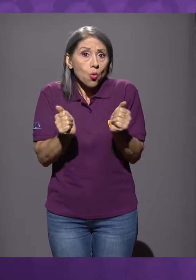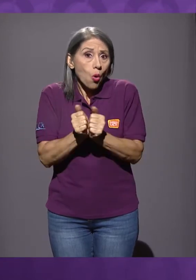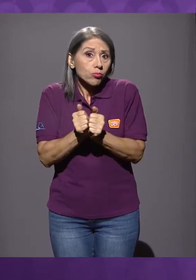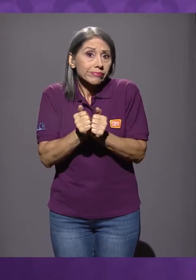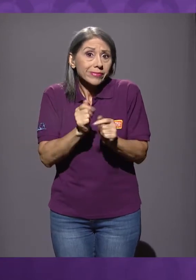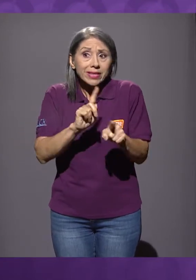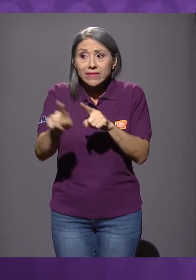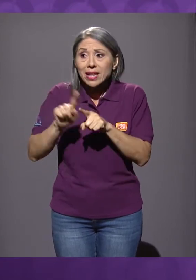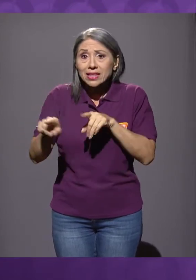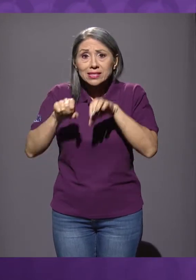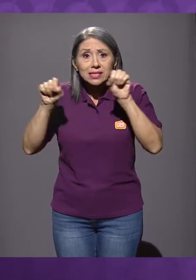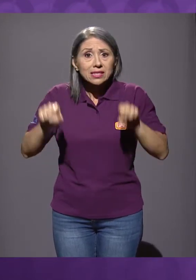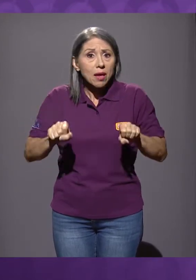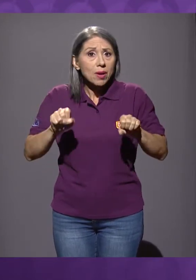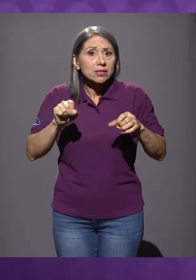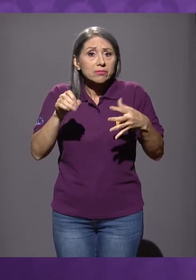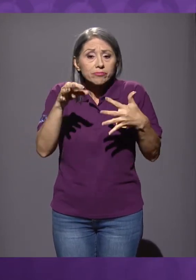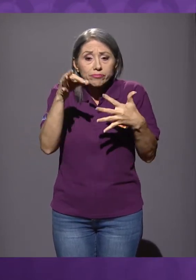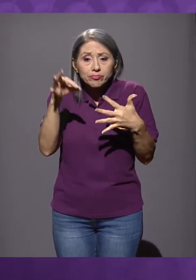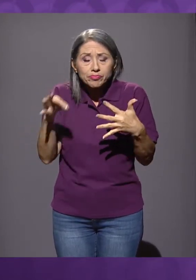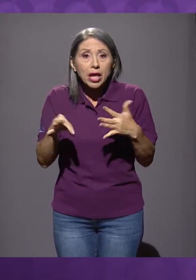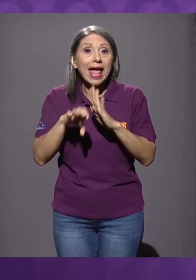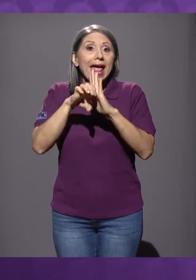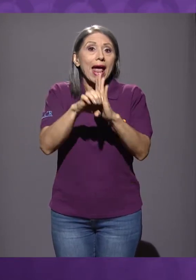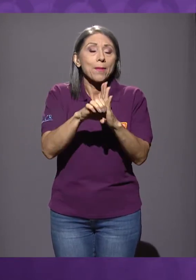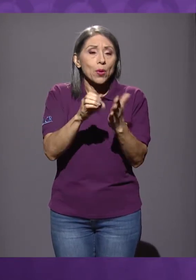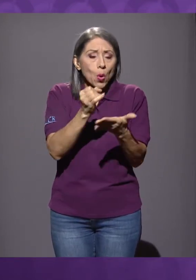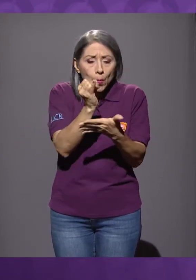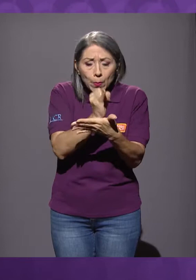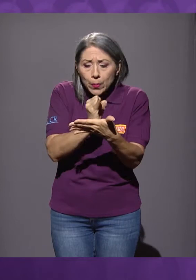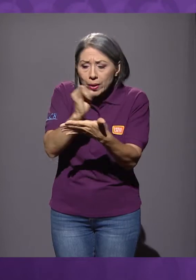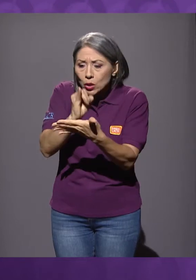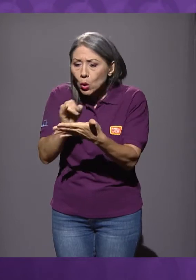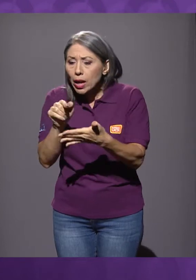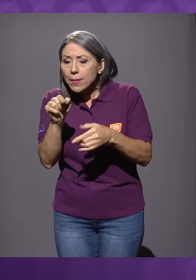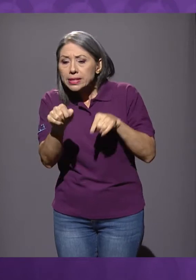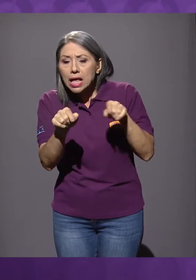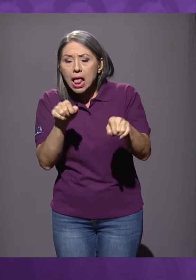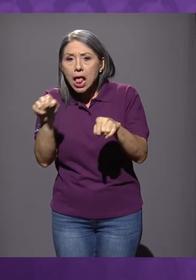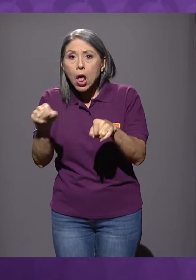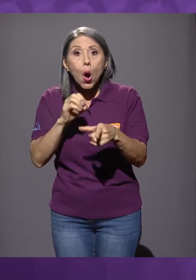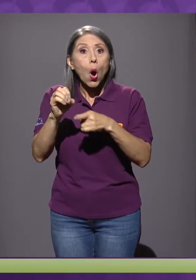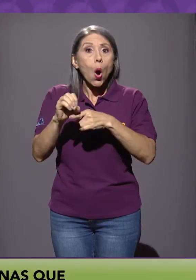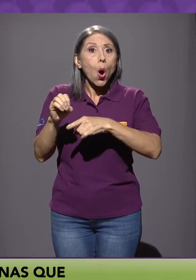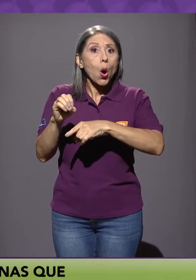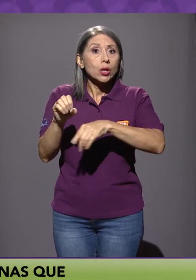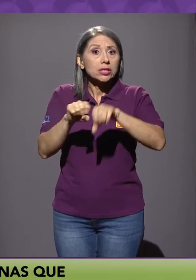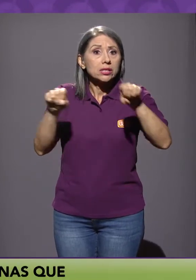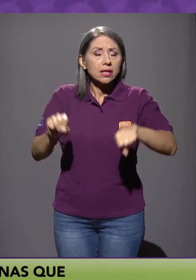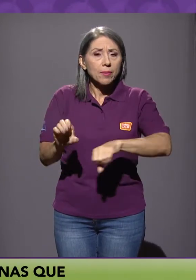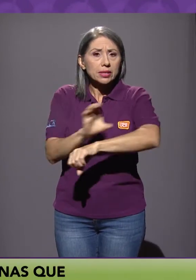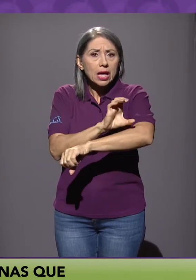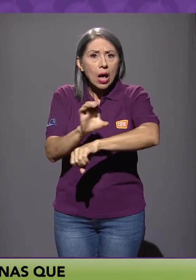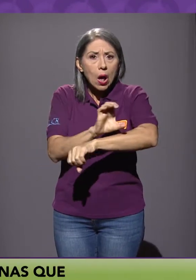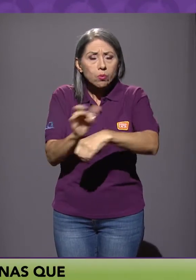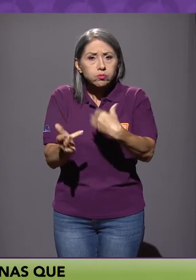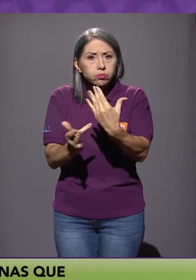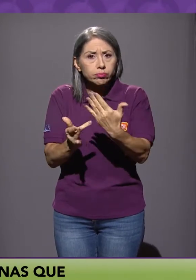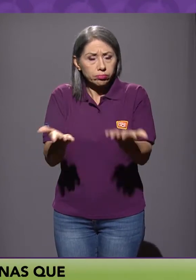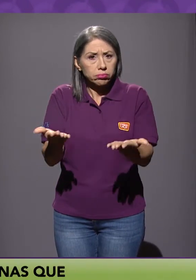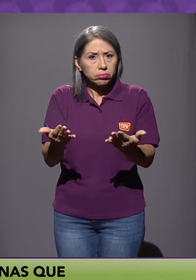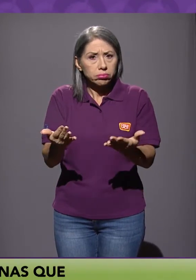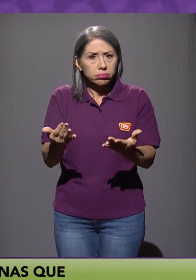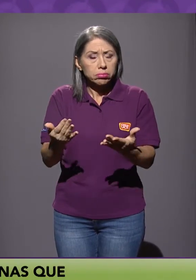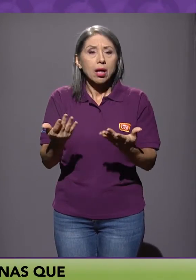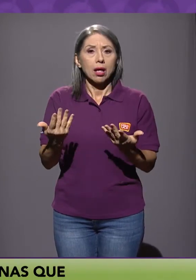sistemas alternativos, pictogramas, sistemas informáticos que existen. Entonces, la